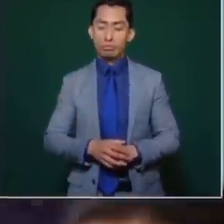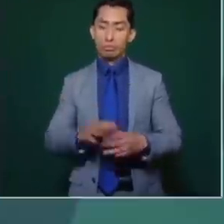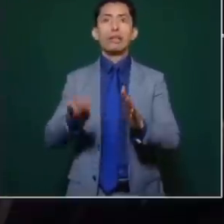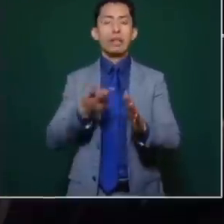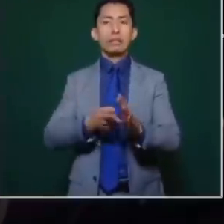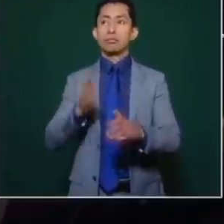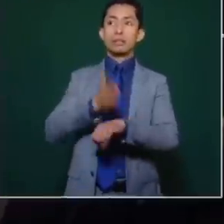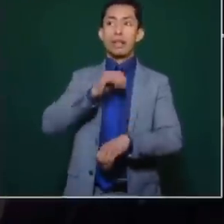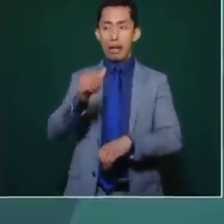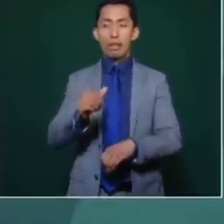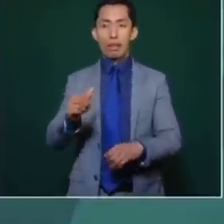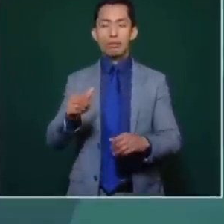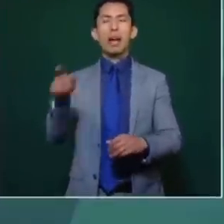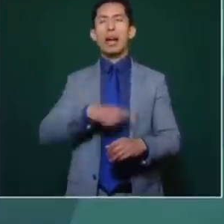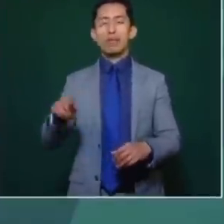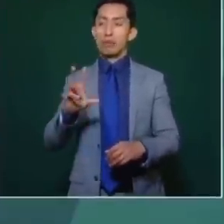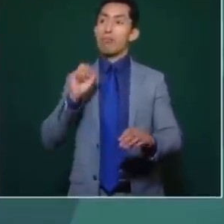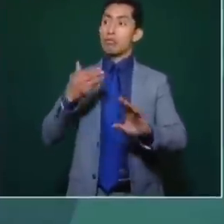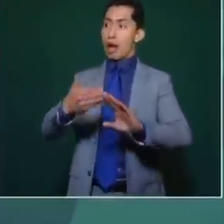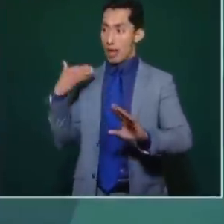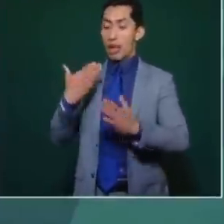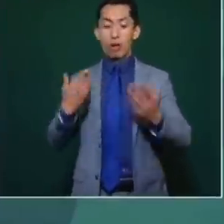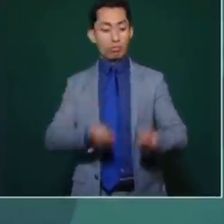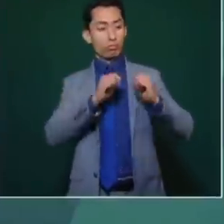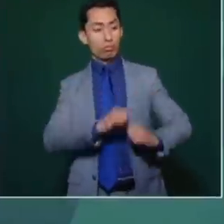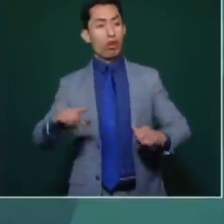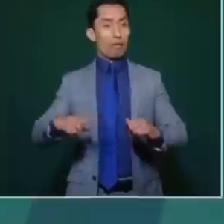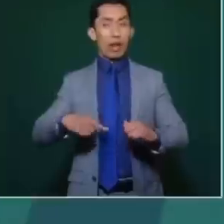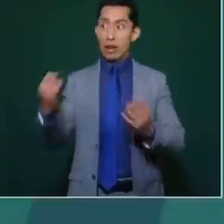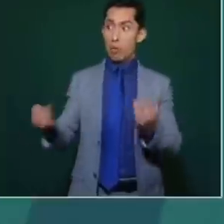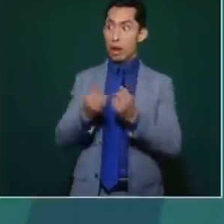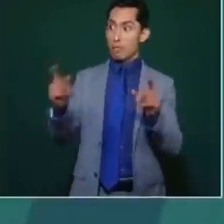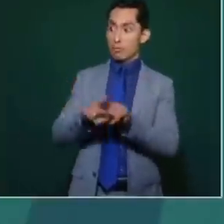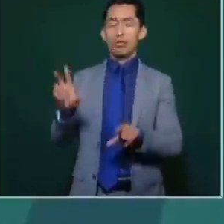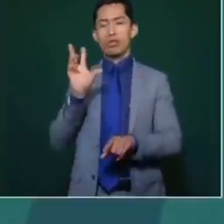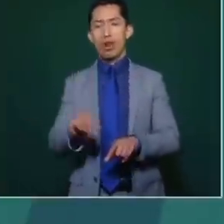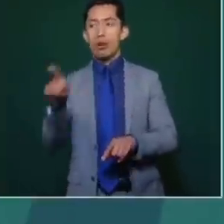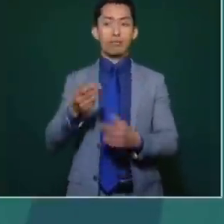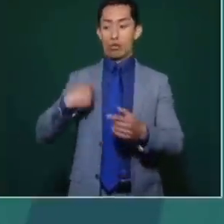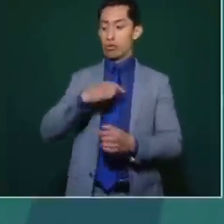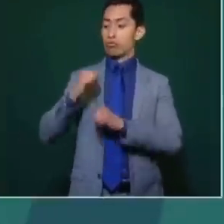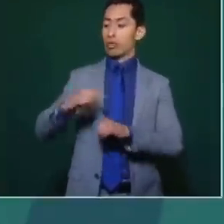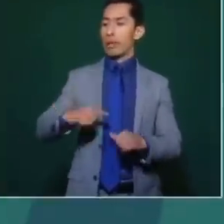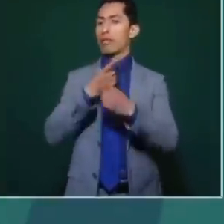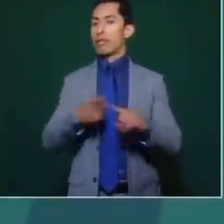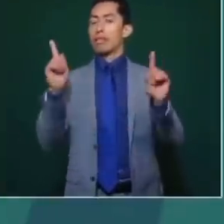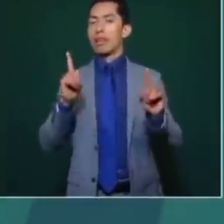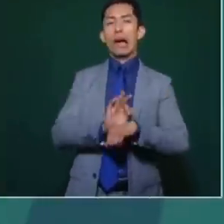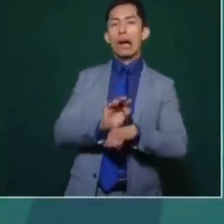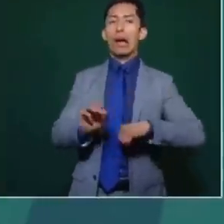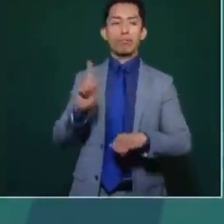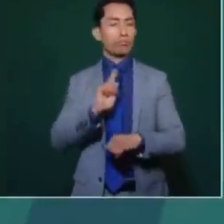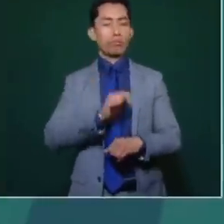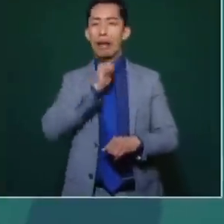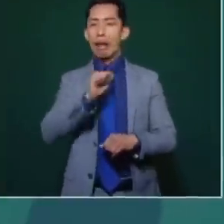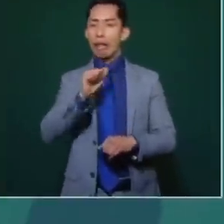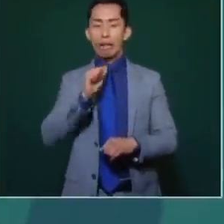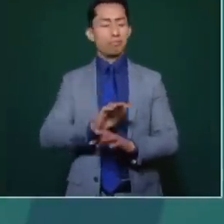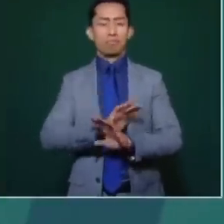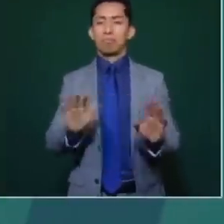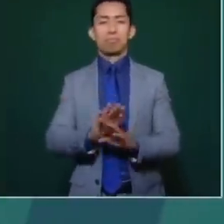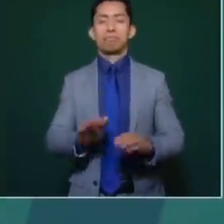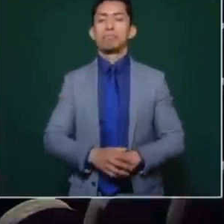aclaratorio. Ya no es lo mismo. No somos iguales. No se confundan. No hay protección. Nada